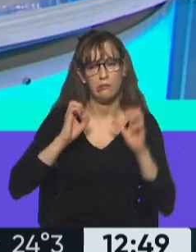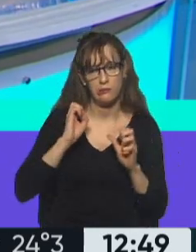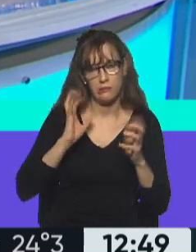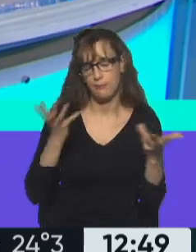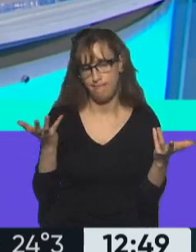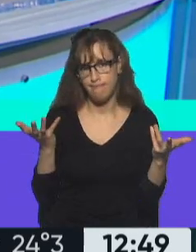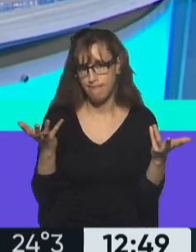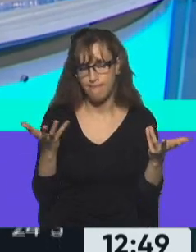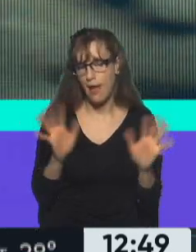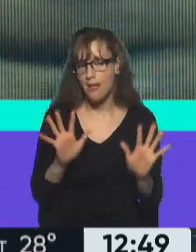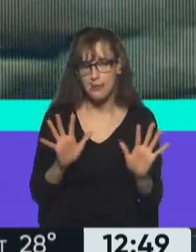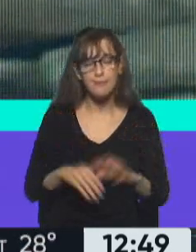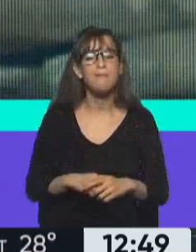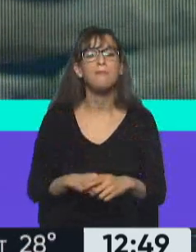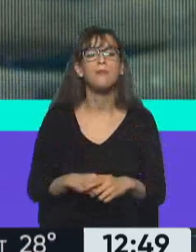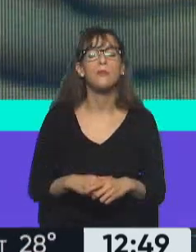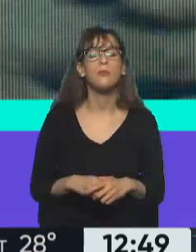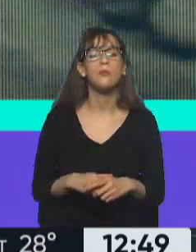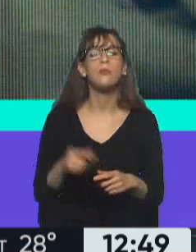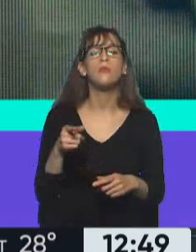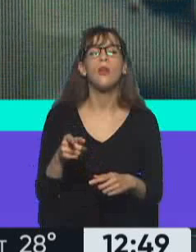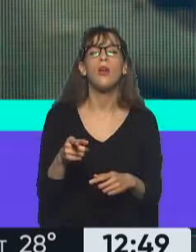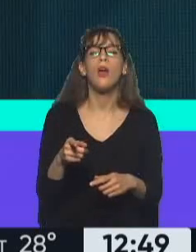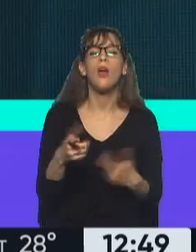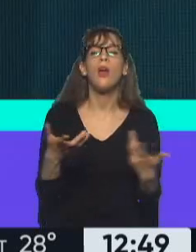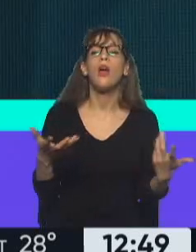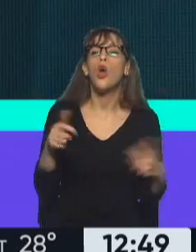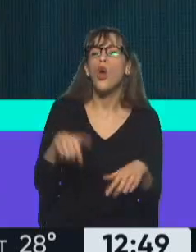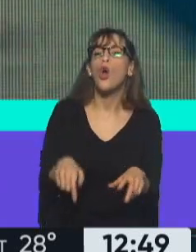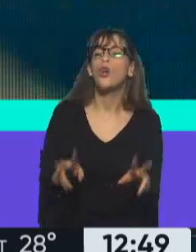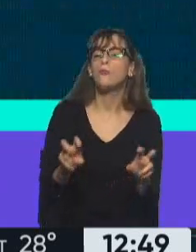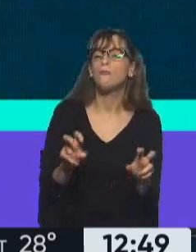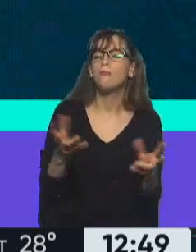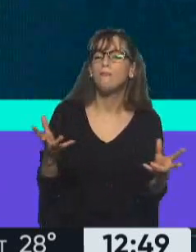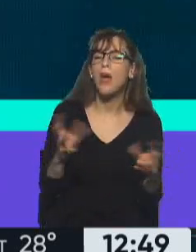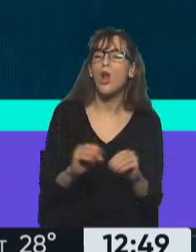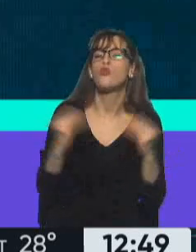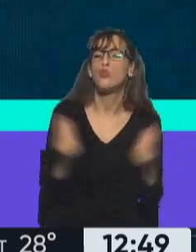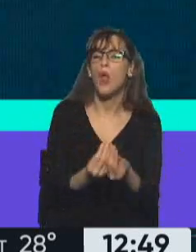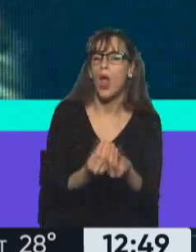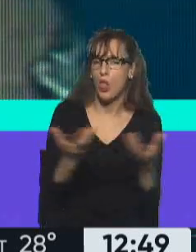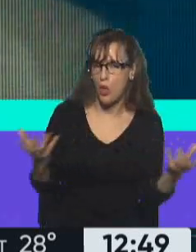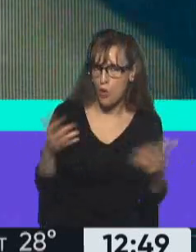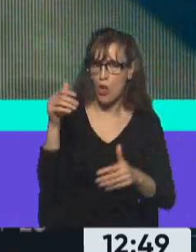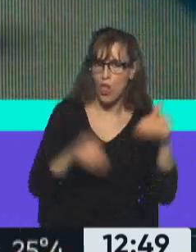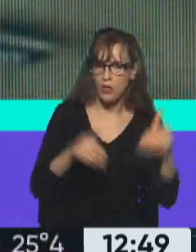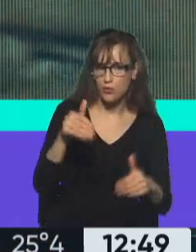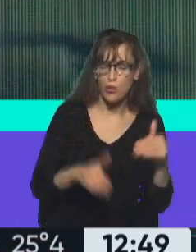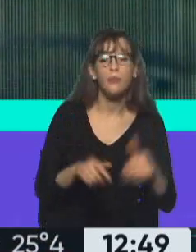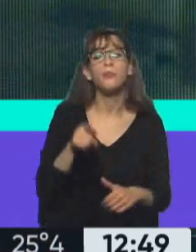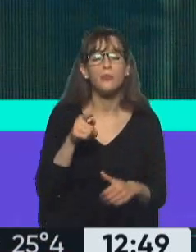resulta insuficiente no en función de los resultados esto obviamente consultarte puntualmente digamos el efecto de la